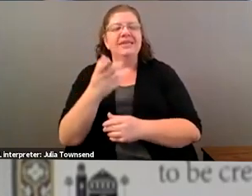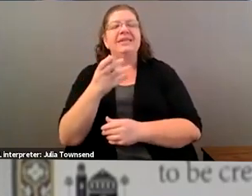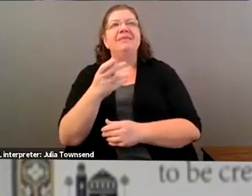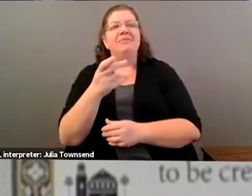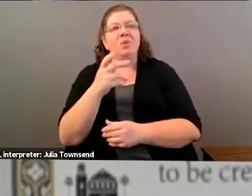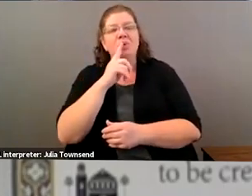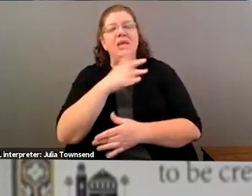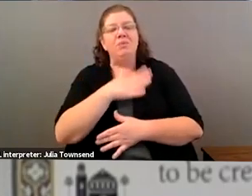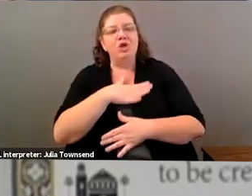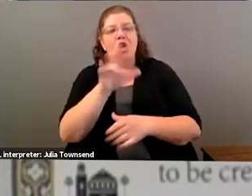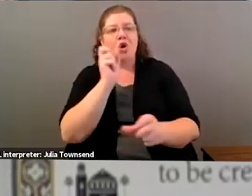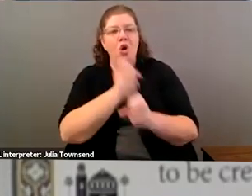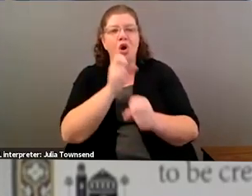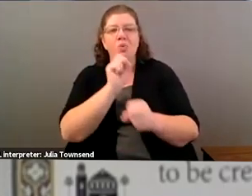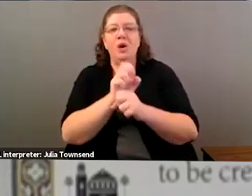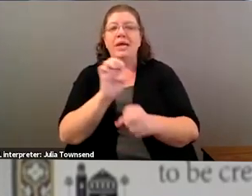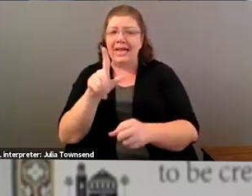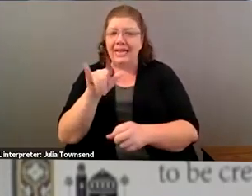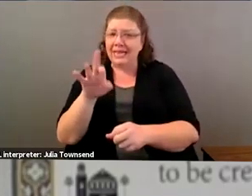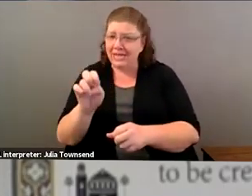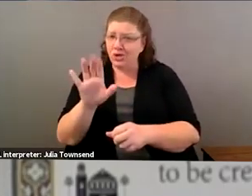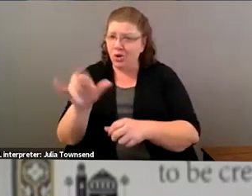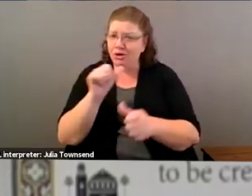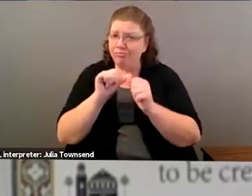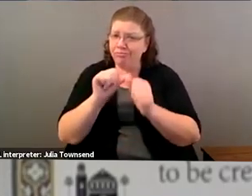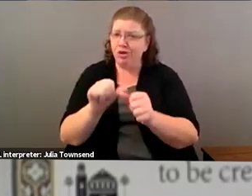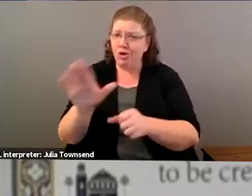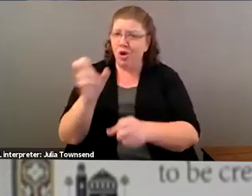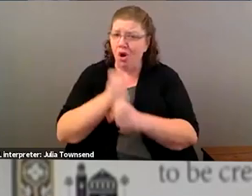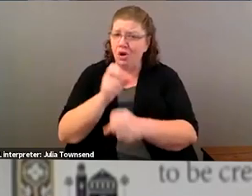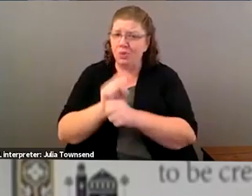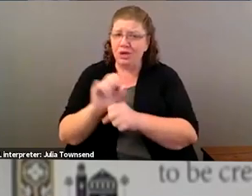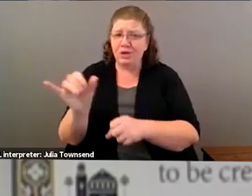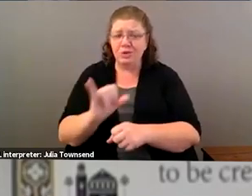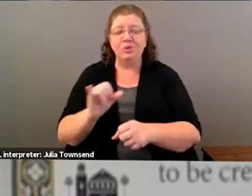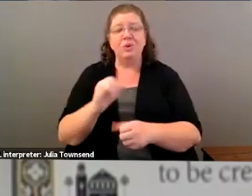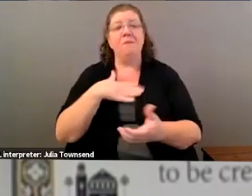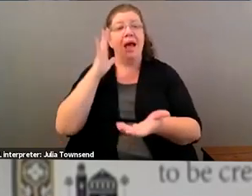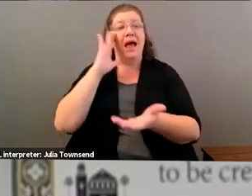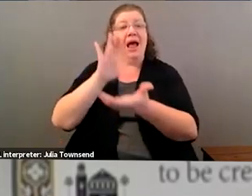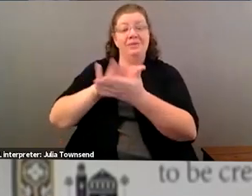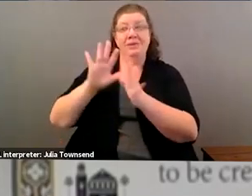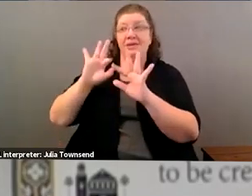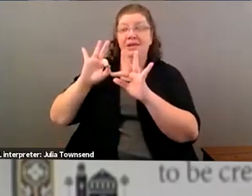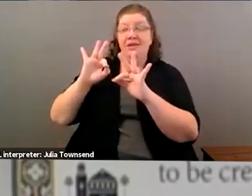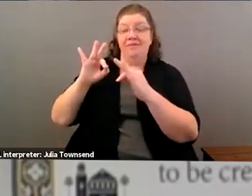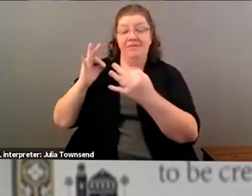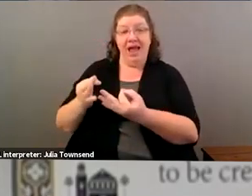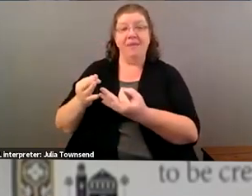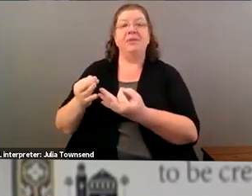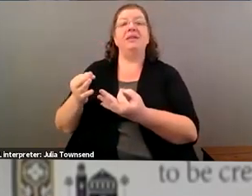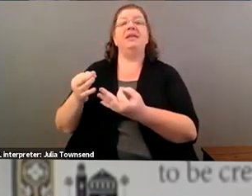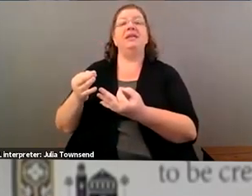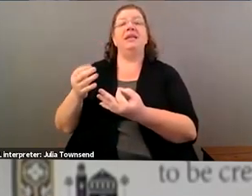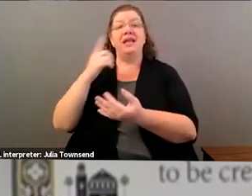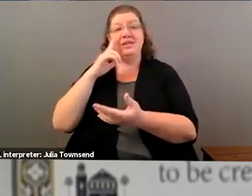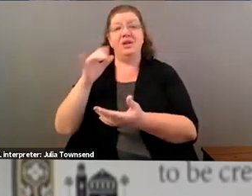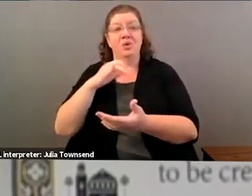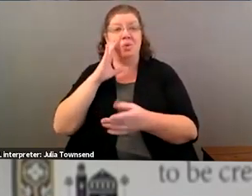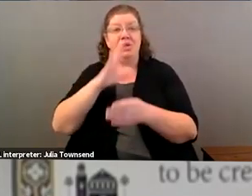inicialmente entonces pues gracias a todos por el trabajo y mi familia